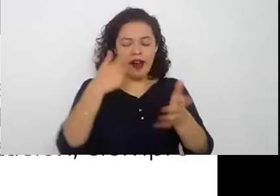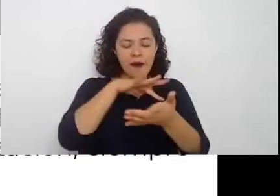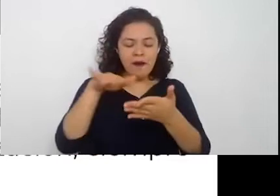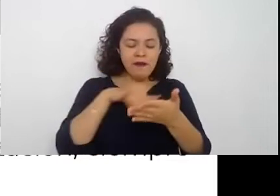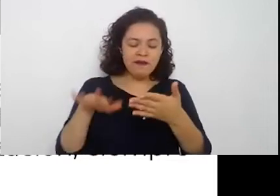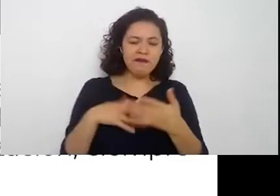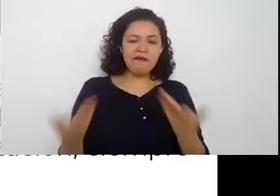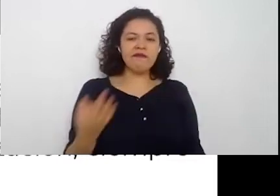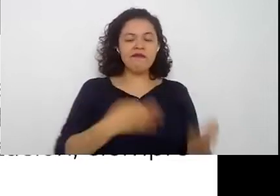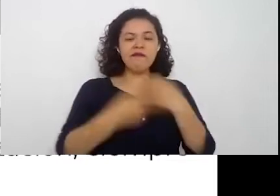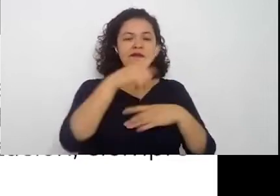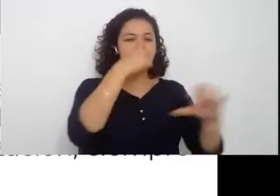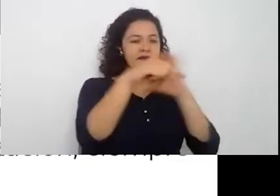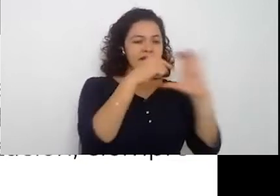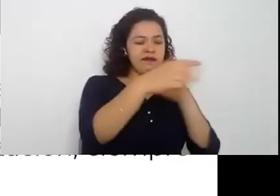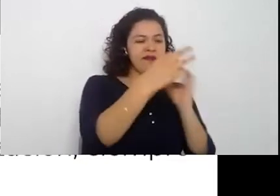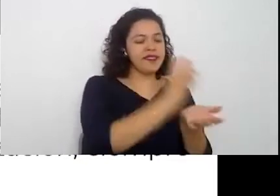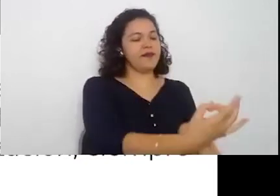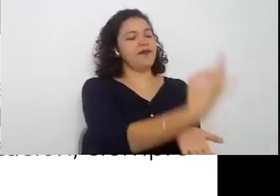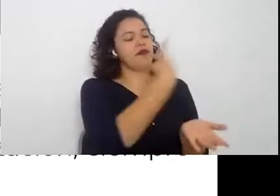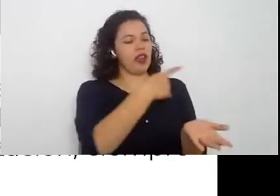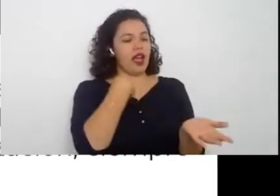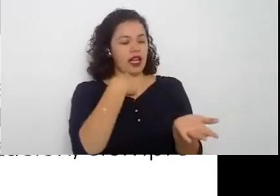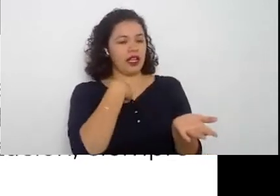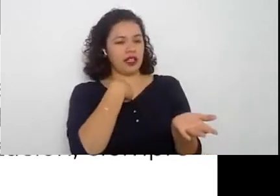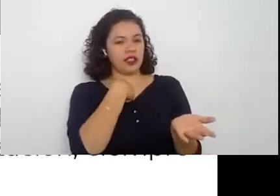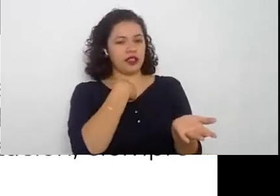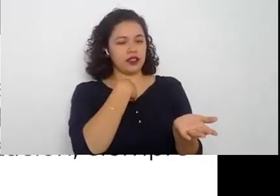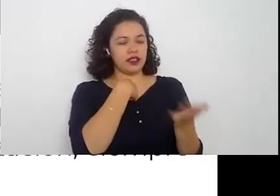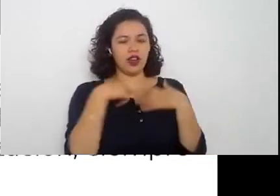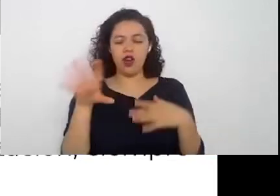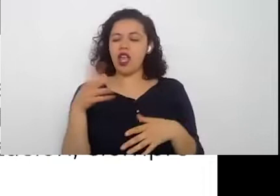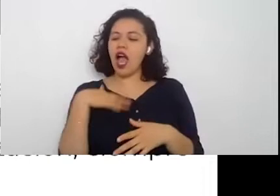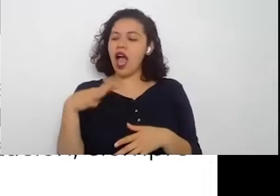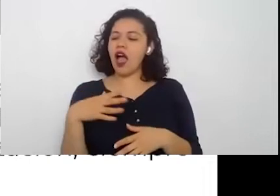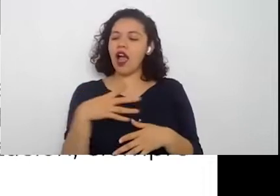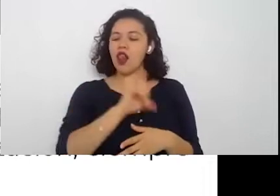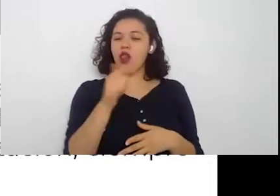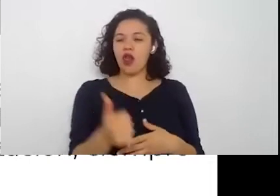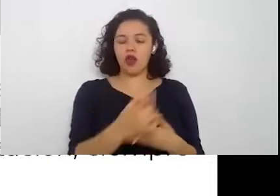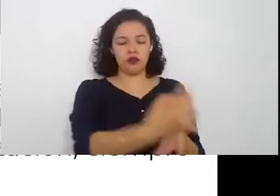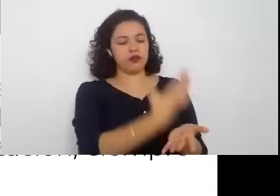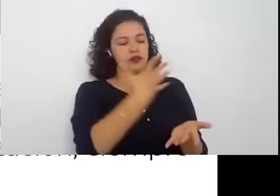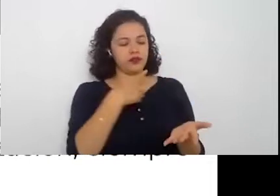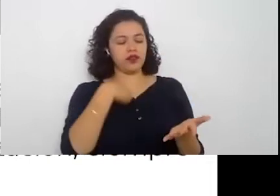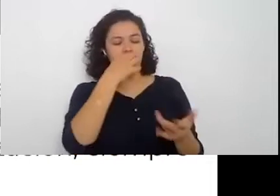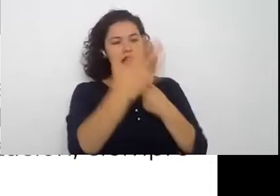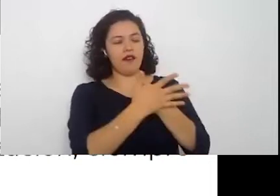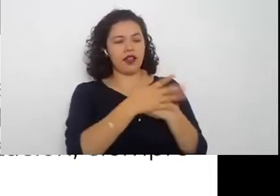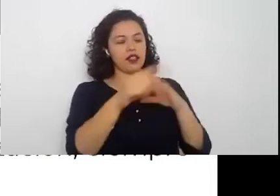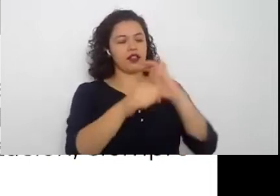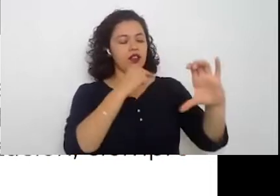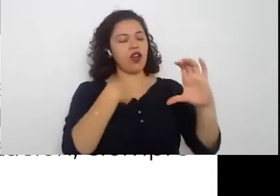su correo, les llega el mensaje de que hay mensaje en el buzón tributario y hay que acceder a él y dar lectura